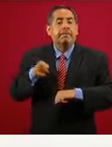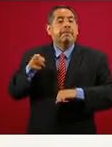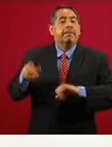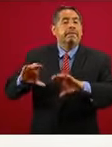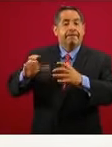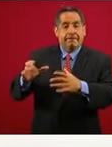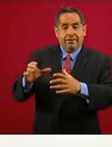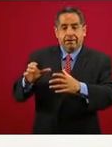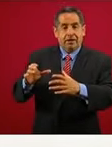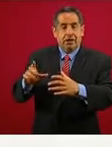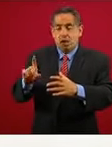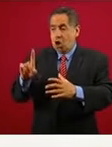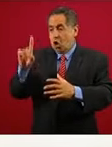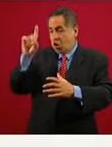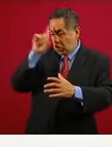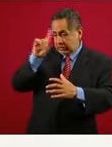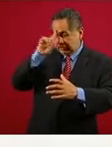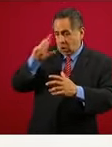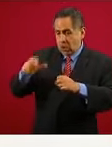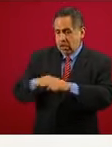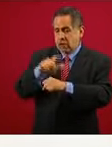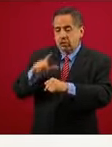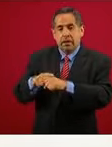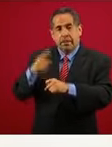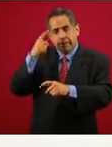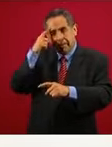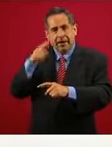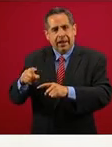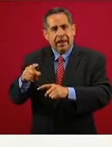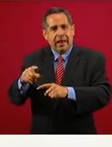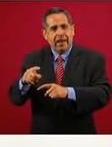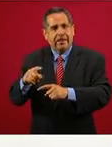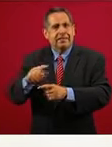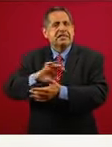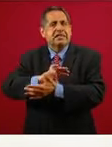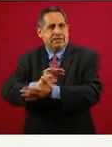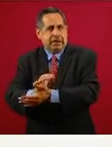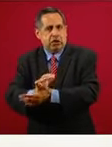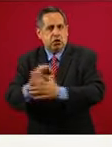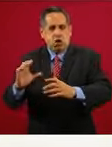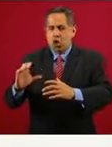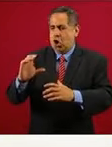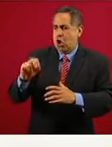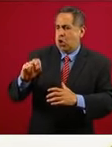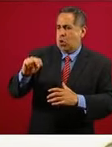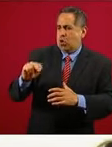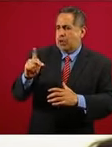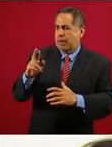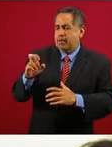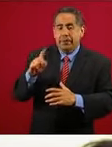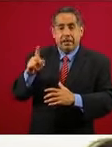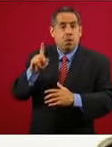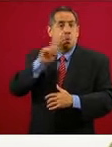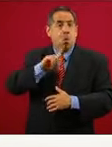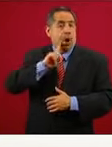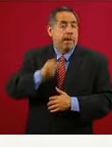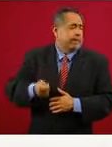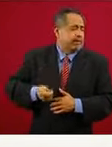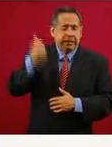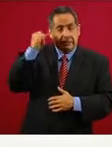Consejo Nacional para Prevenir la Discriminación.